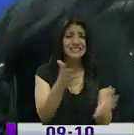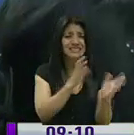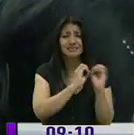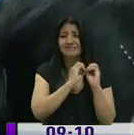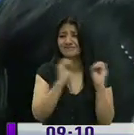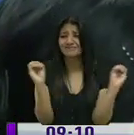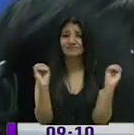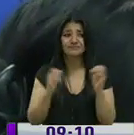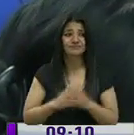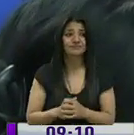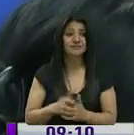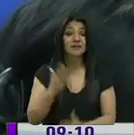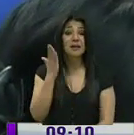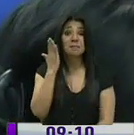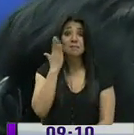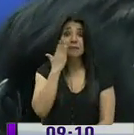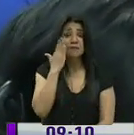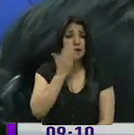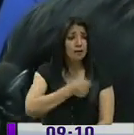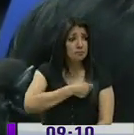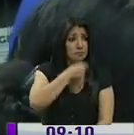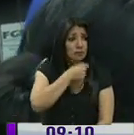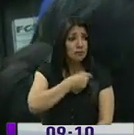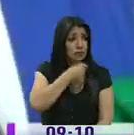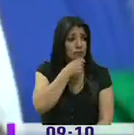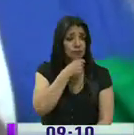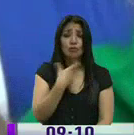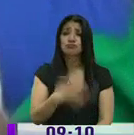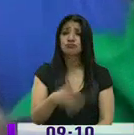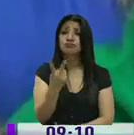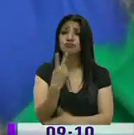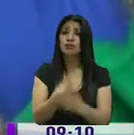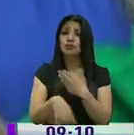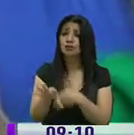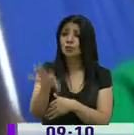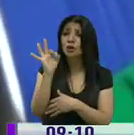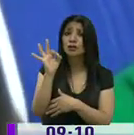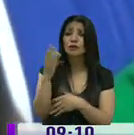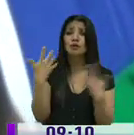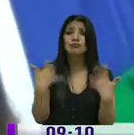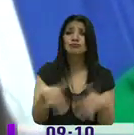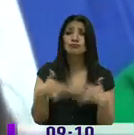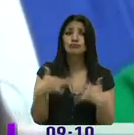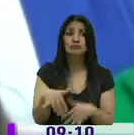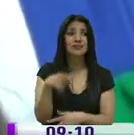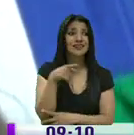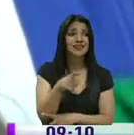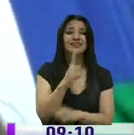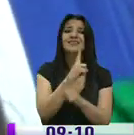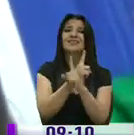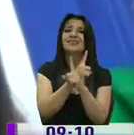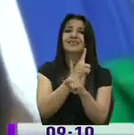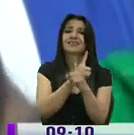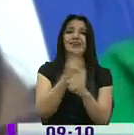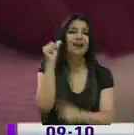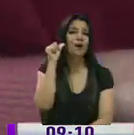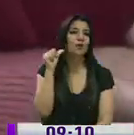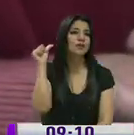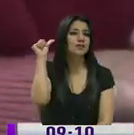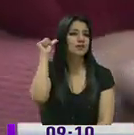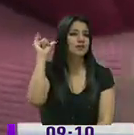su madre a su avanzada edad logró recuperar a su hija quien por cierto tiene un grado de discapacidad auditiva